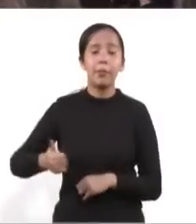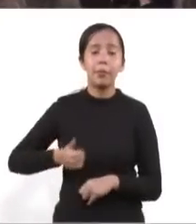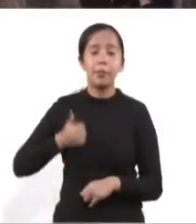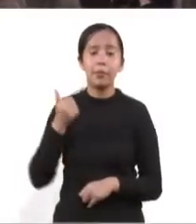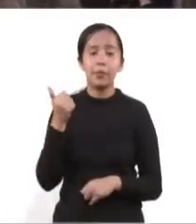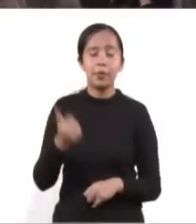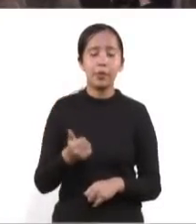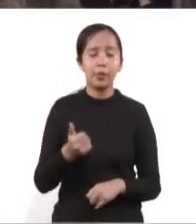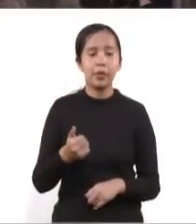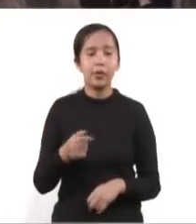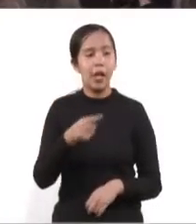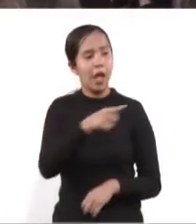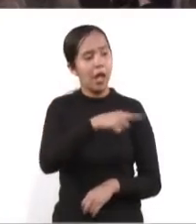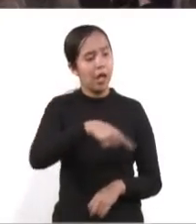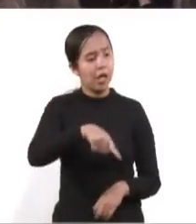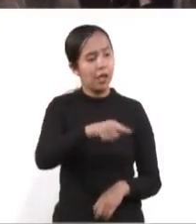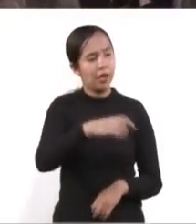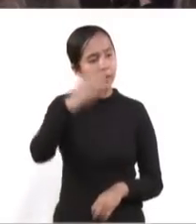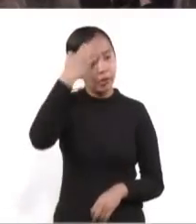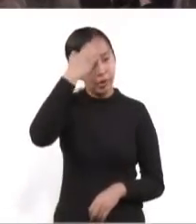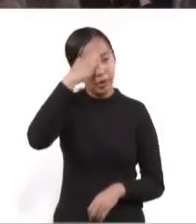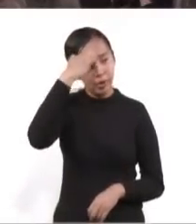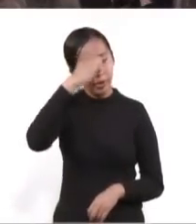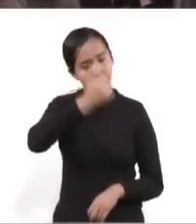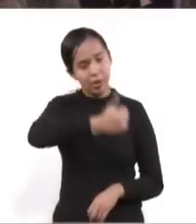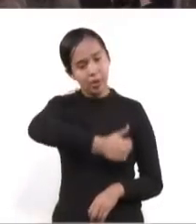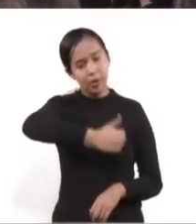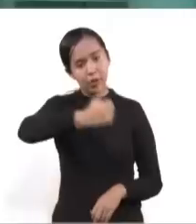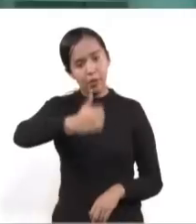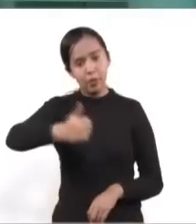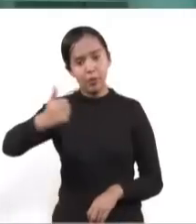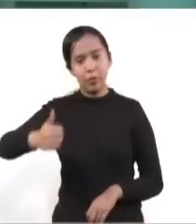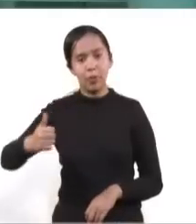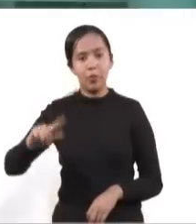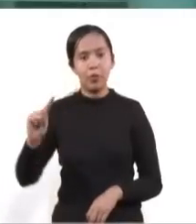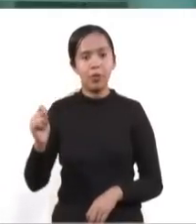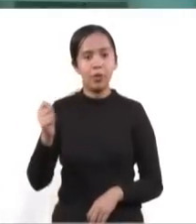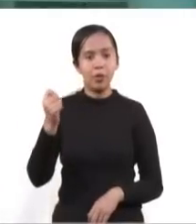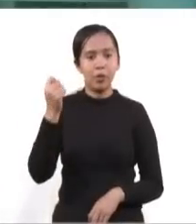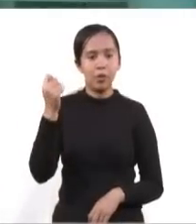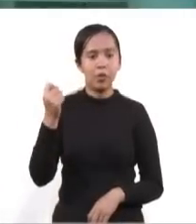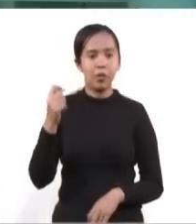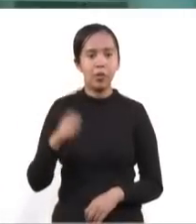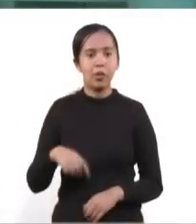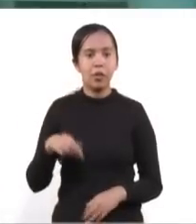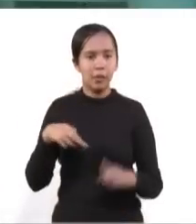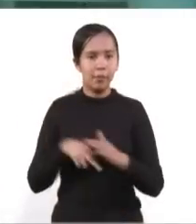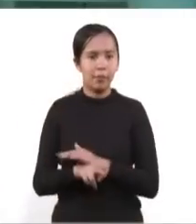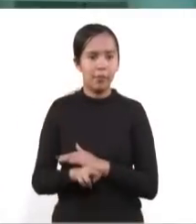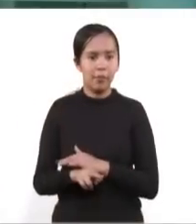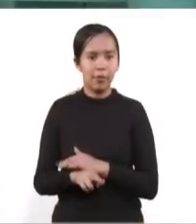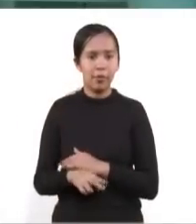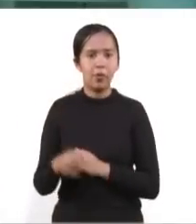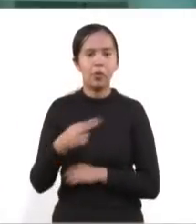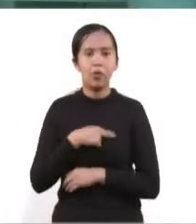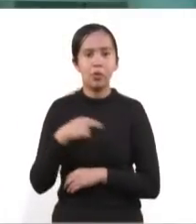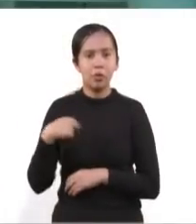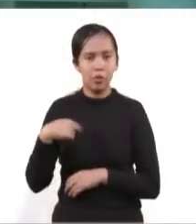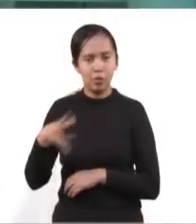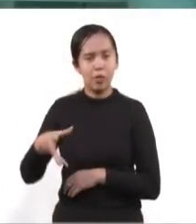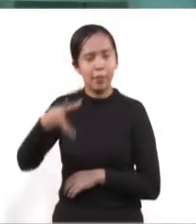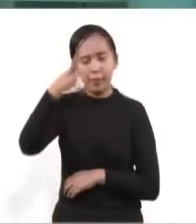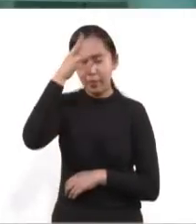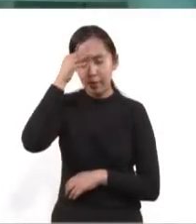las capacidades, habilidades y conocimientos de los técnicos e ingenieros del metro. Aprendimos mucho con